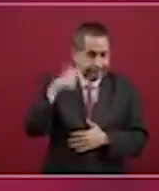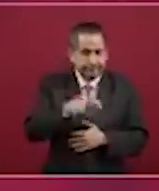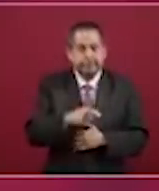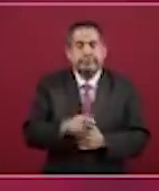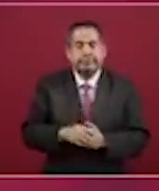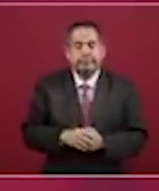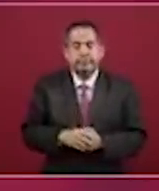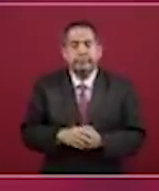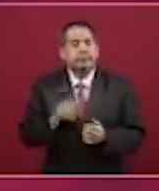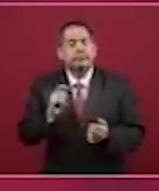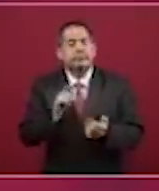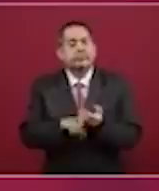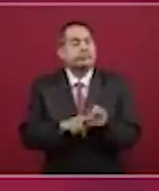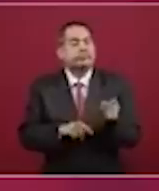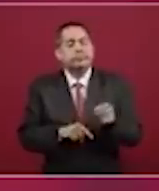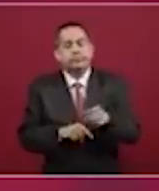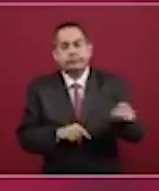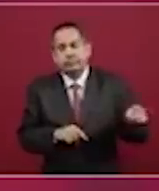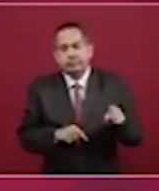fue